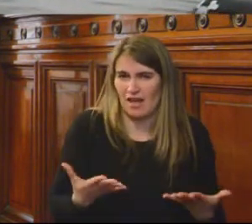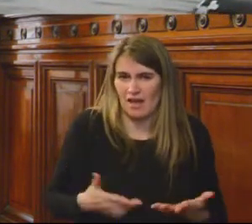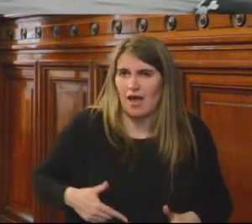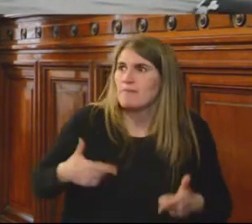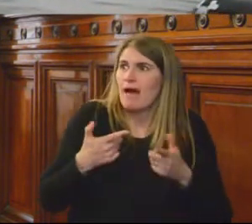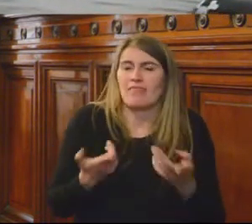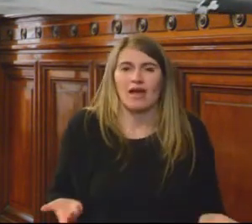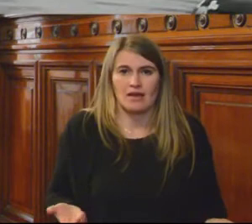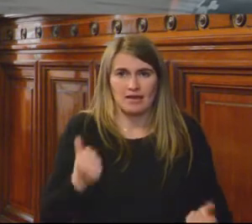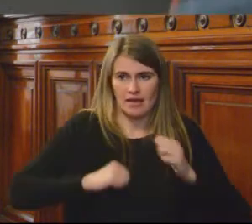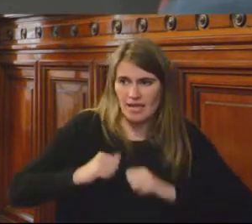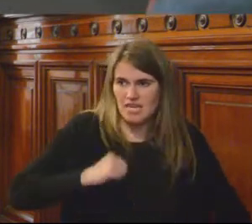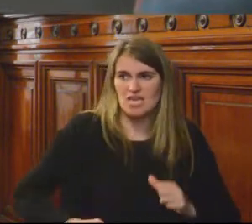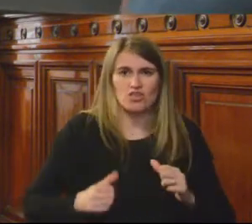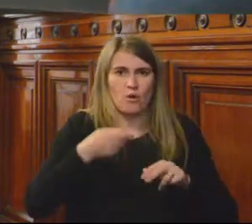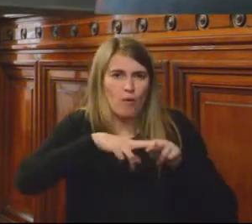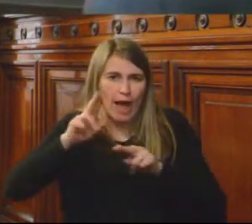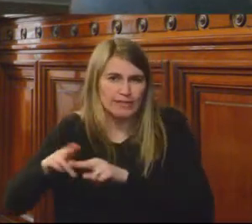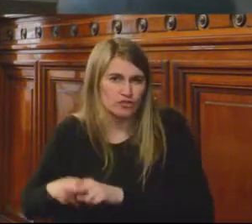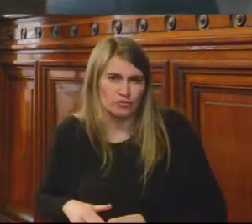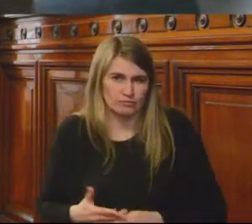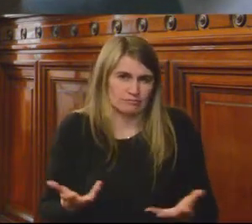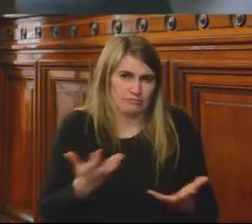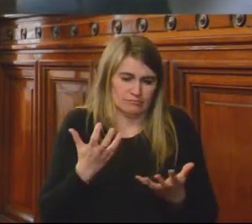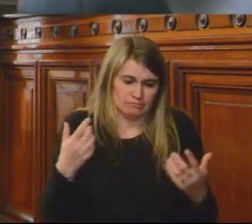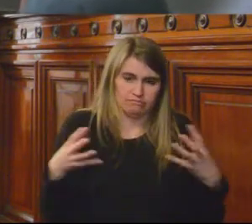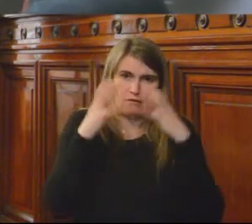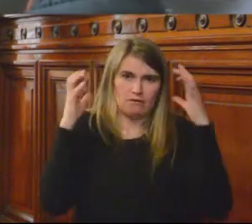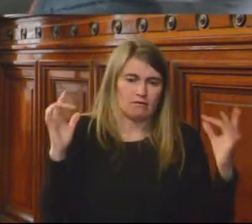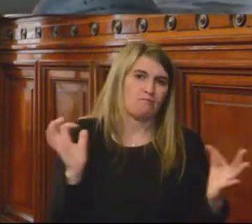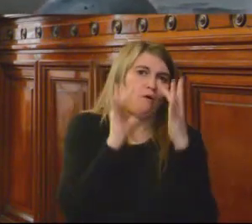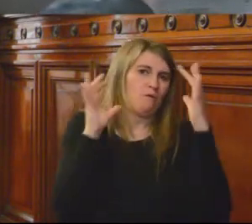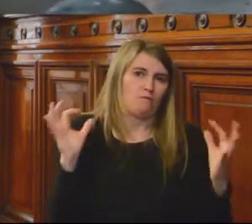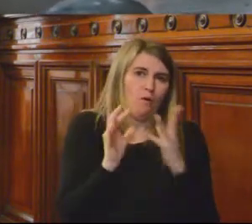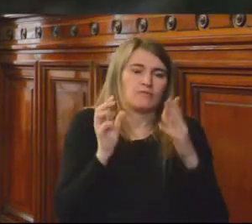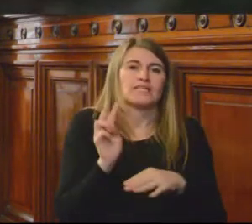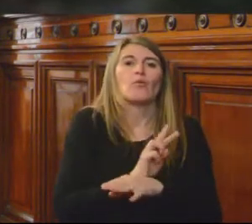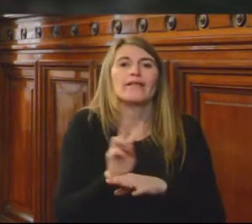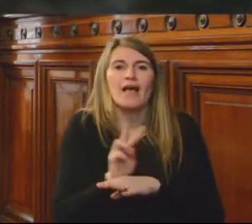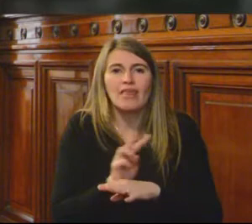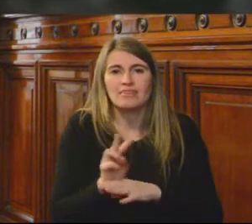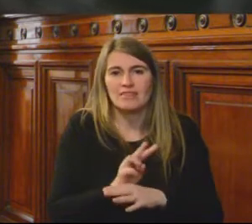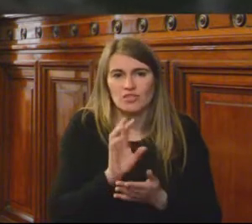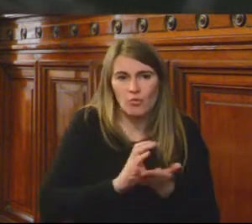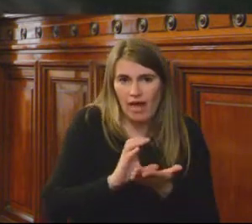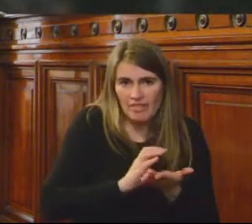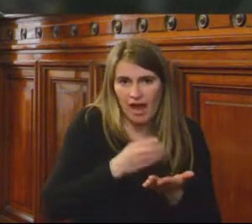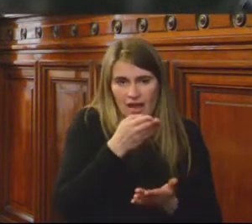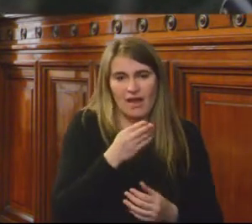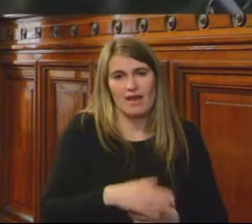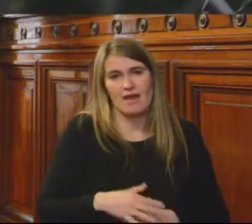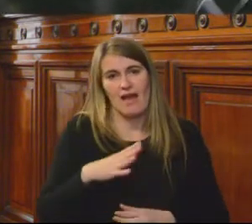no tuviésemos esos saldos de heridos y de fallecidos entre los órganos de seguridad ciudadana. Hay una muestra de